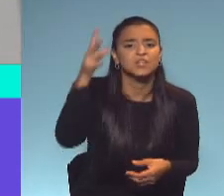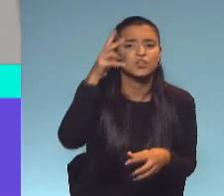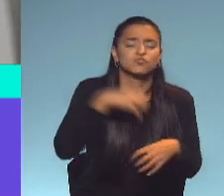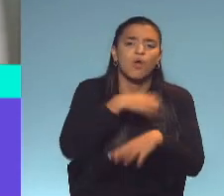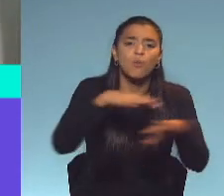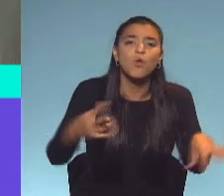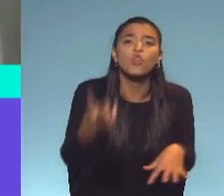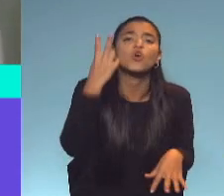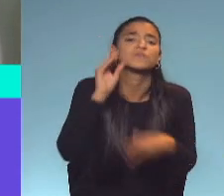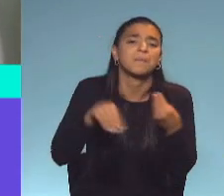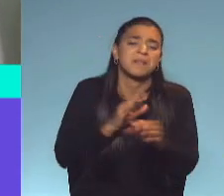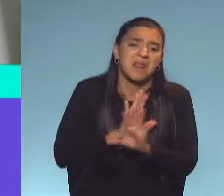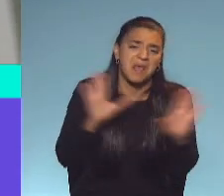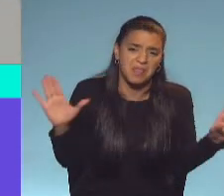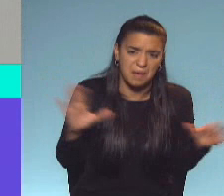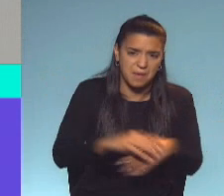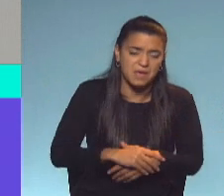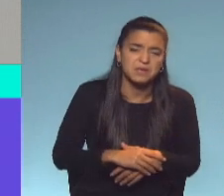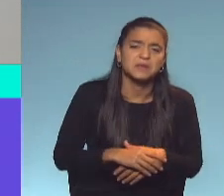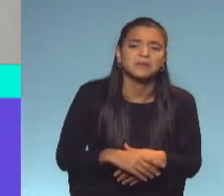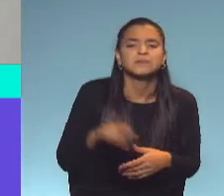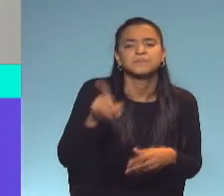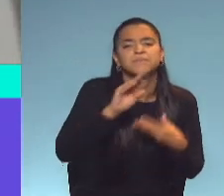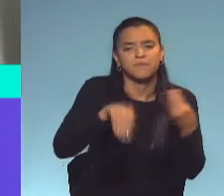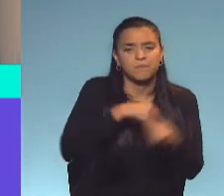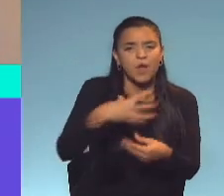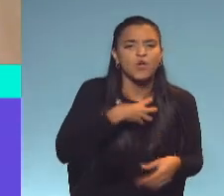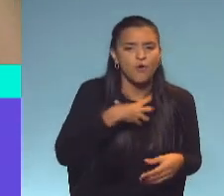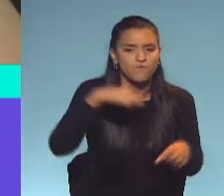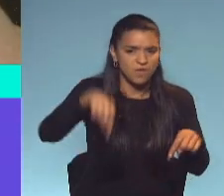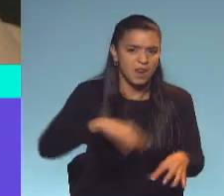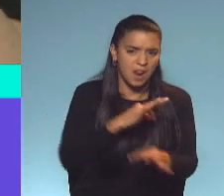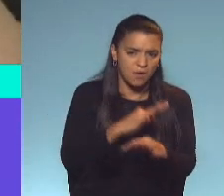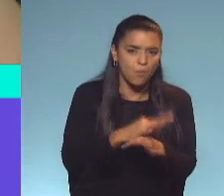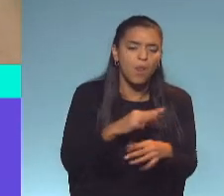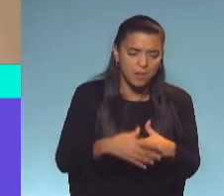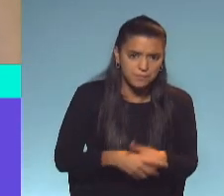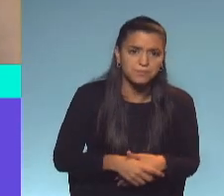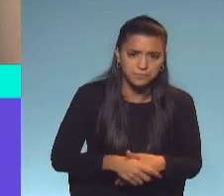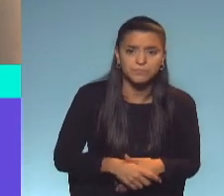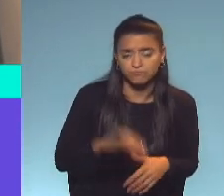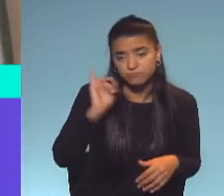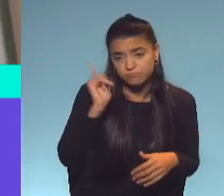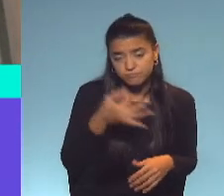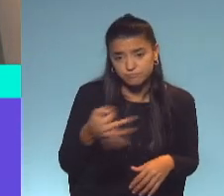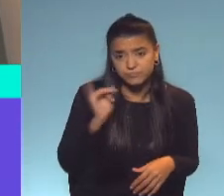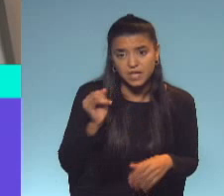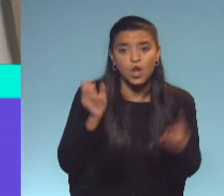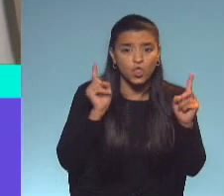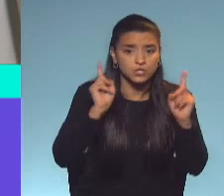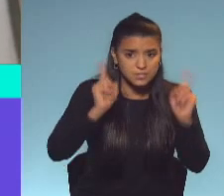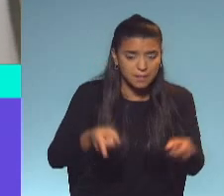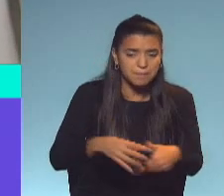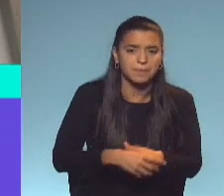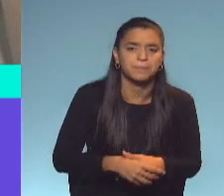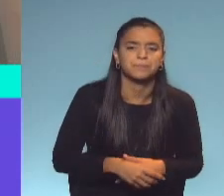alumnos. Así que las familias confían en la escuela. Bueno, evidentemente sí, claro. Y los docentes también.